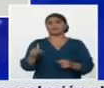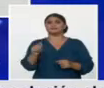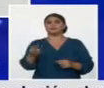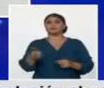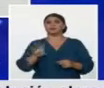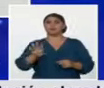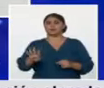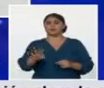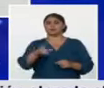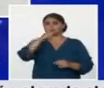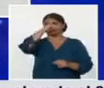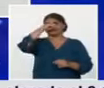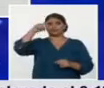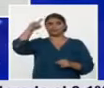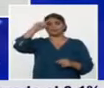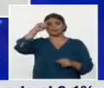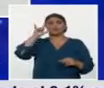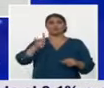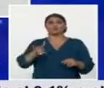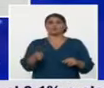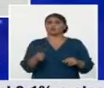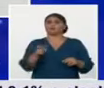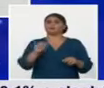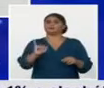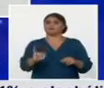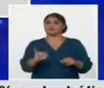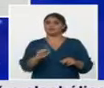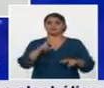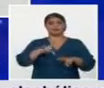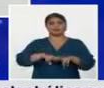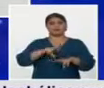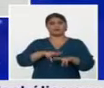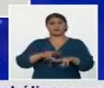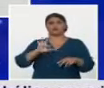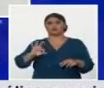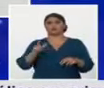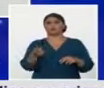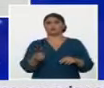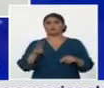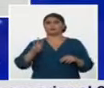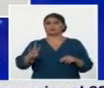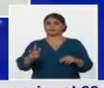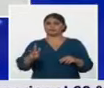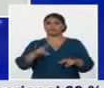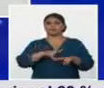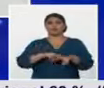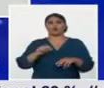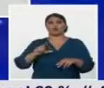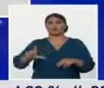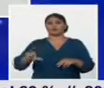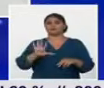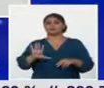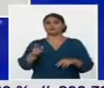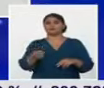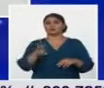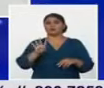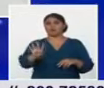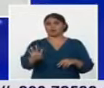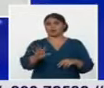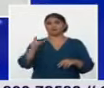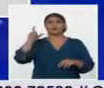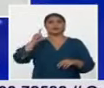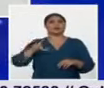Santi Espíritu el 9,6%, La Habana el 8,3%, Holguín el 5,4%, Camagüey